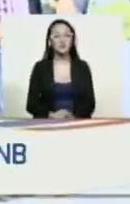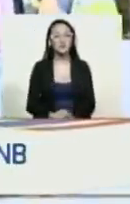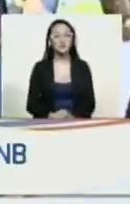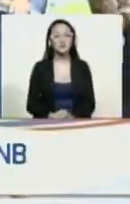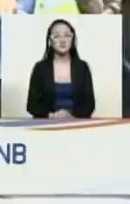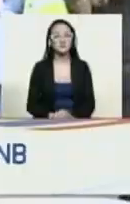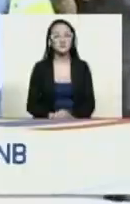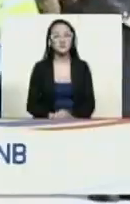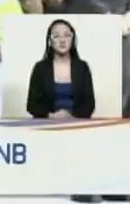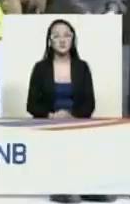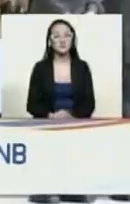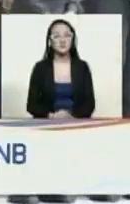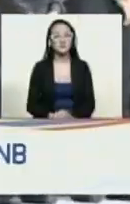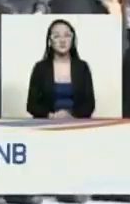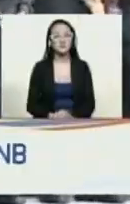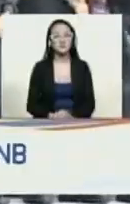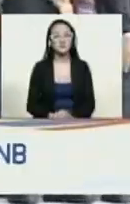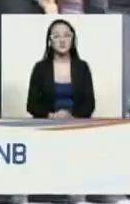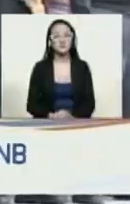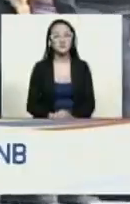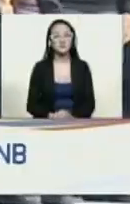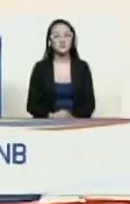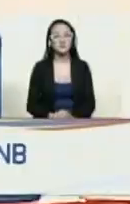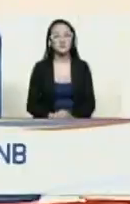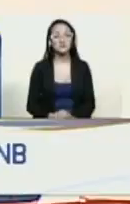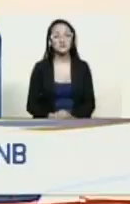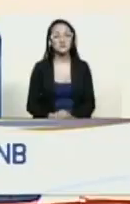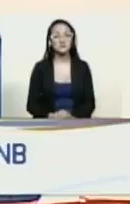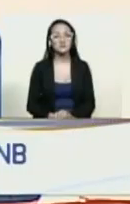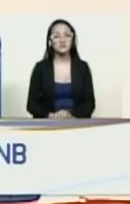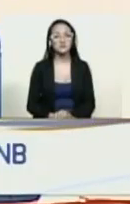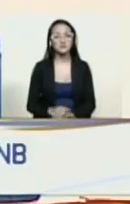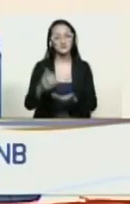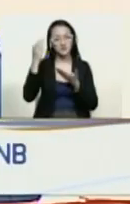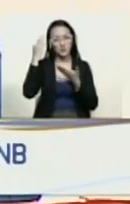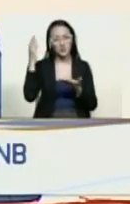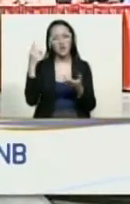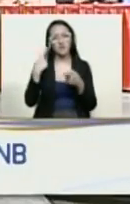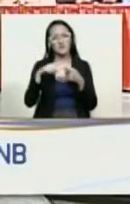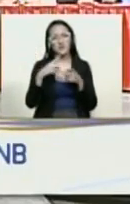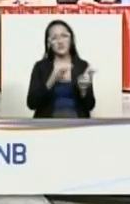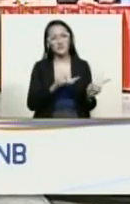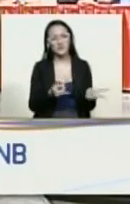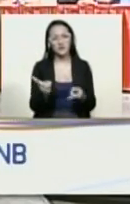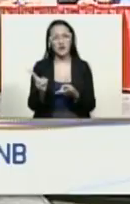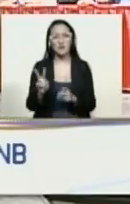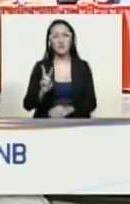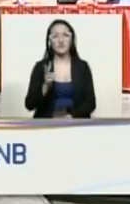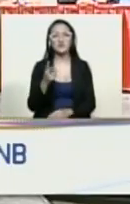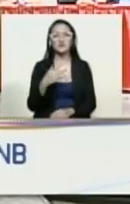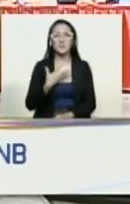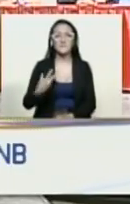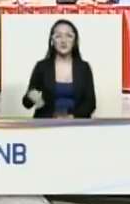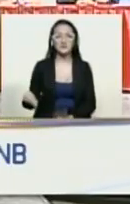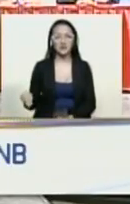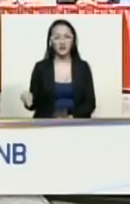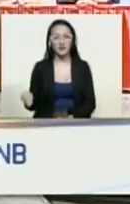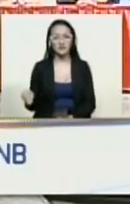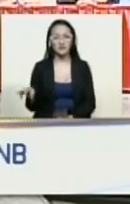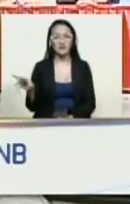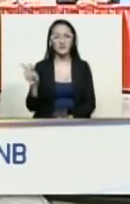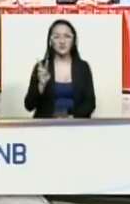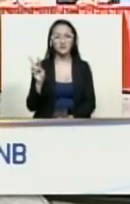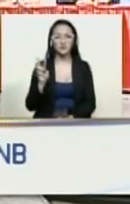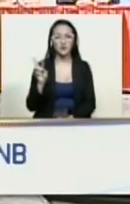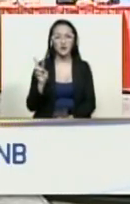Quiero saludar a varios invitados, invitados compañeros de gobierno, la vicepresidenta ejecutiva de la